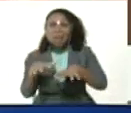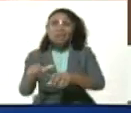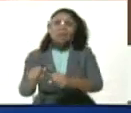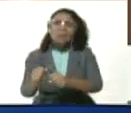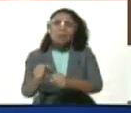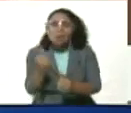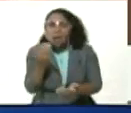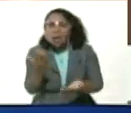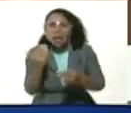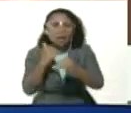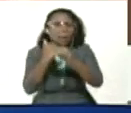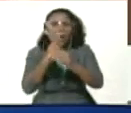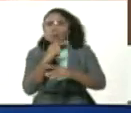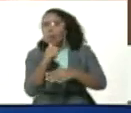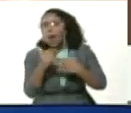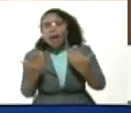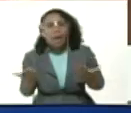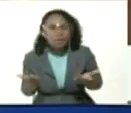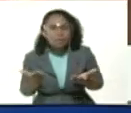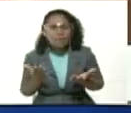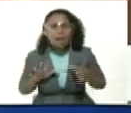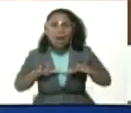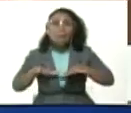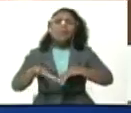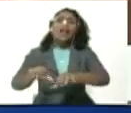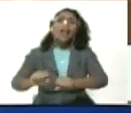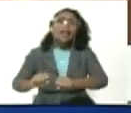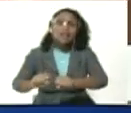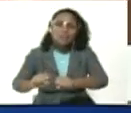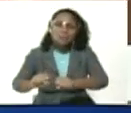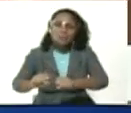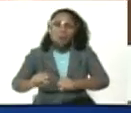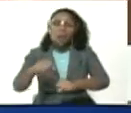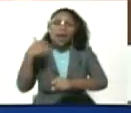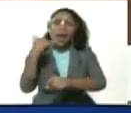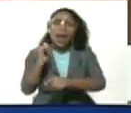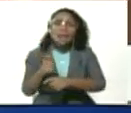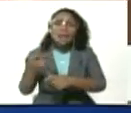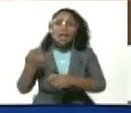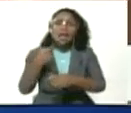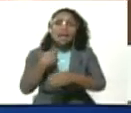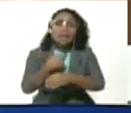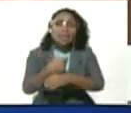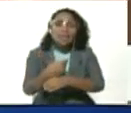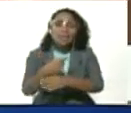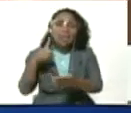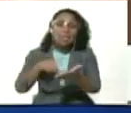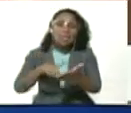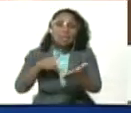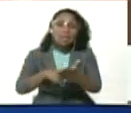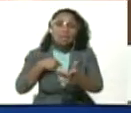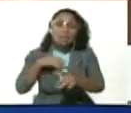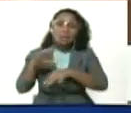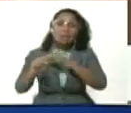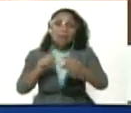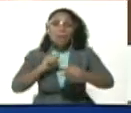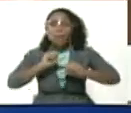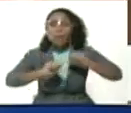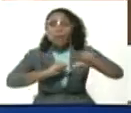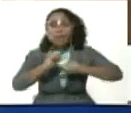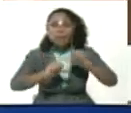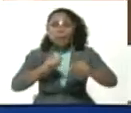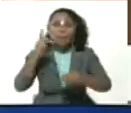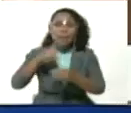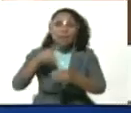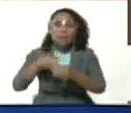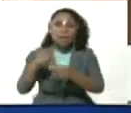desigual. Un capitalismo rentista dependiente. Producir petróleo.